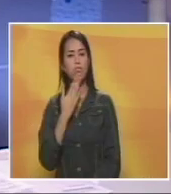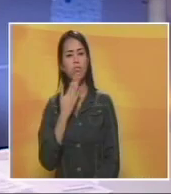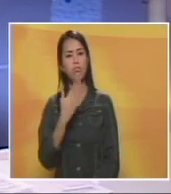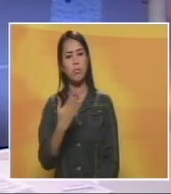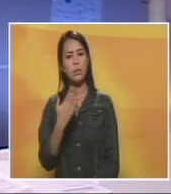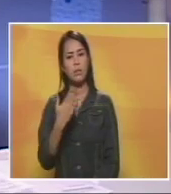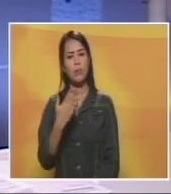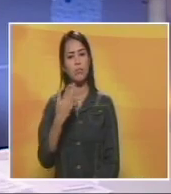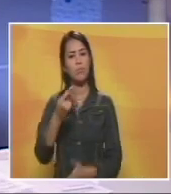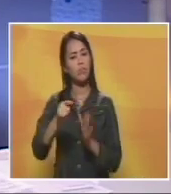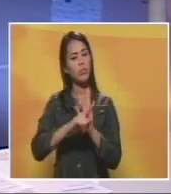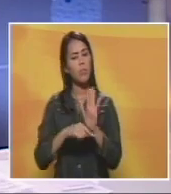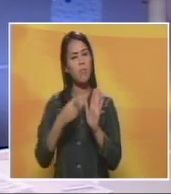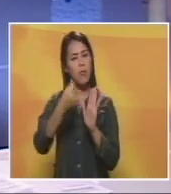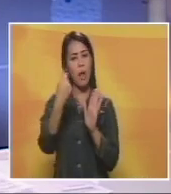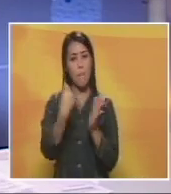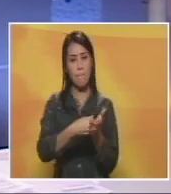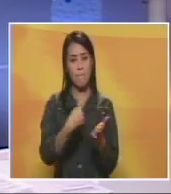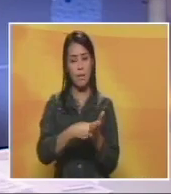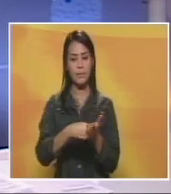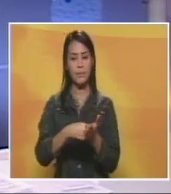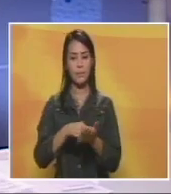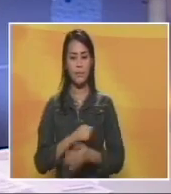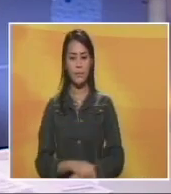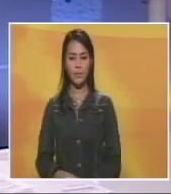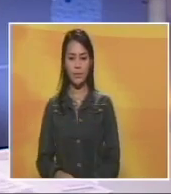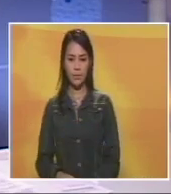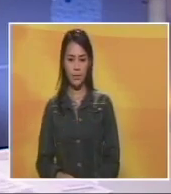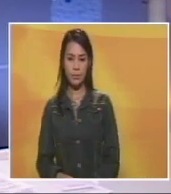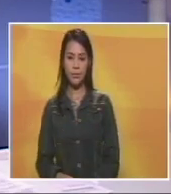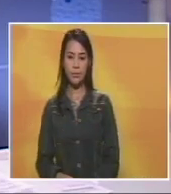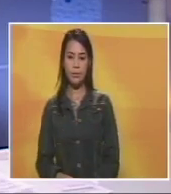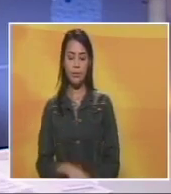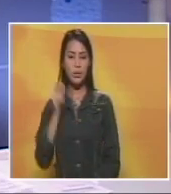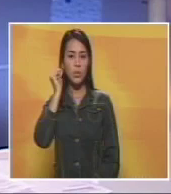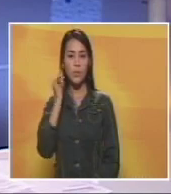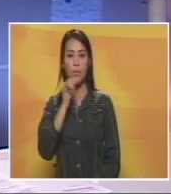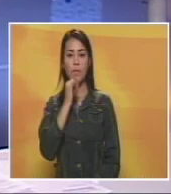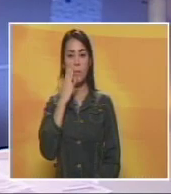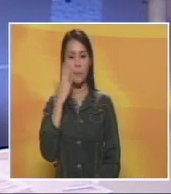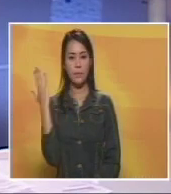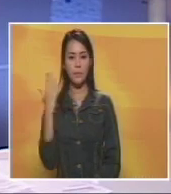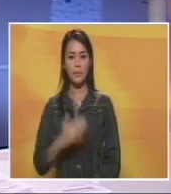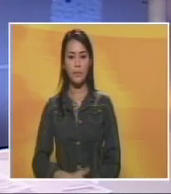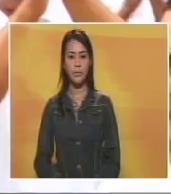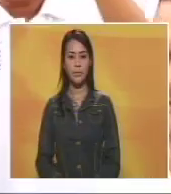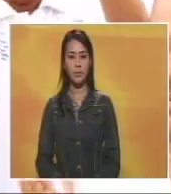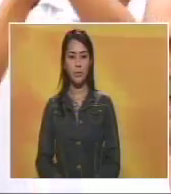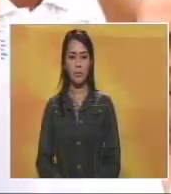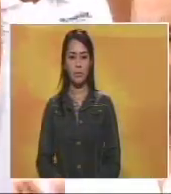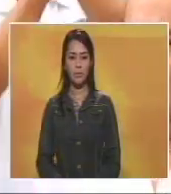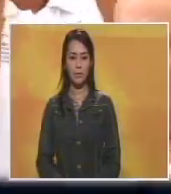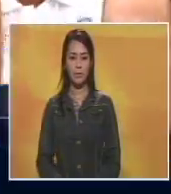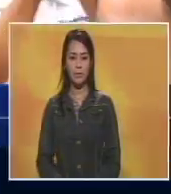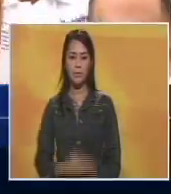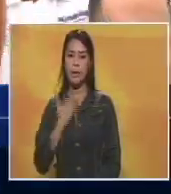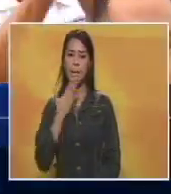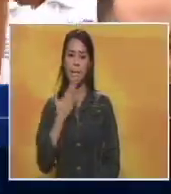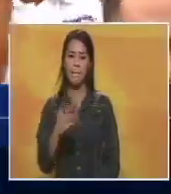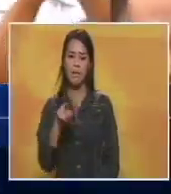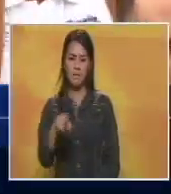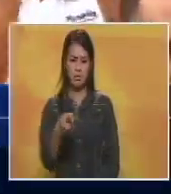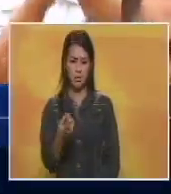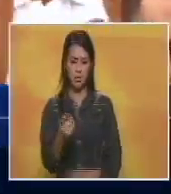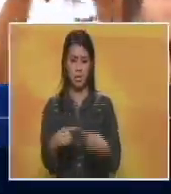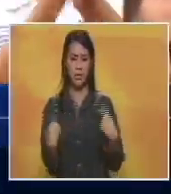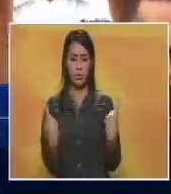de sus reivindicaciones salariales. Nuestra compañera Ruth Valverde con la información. El reclamo se llevó a cabo en